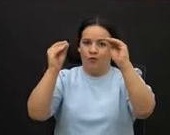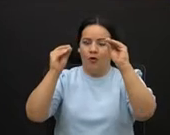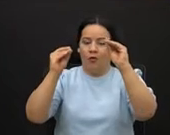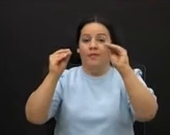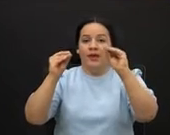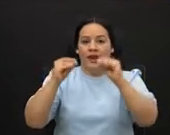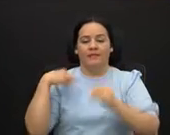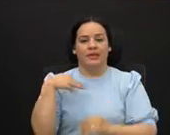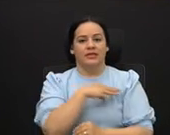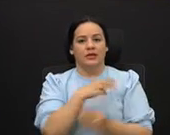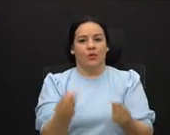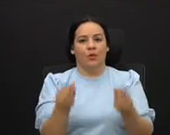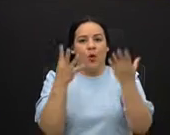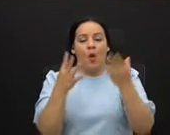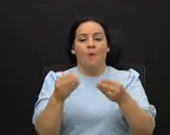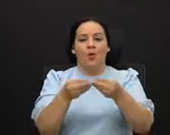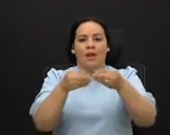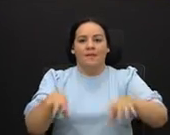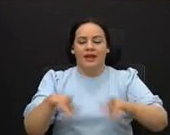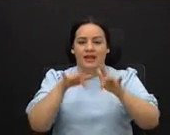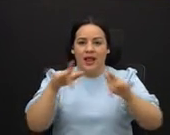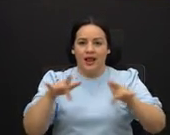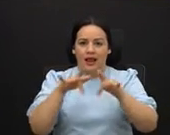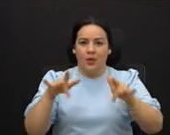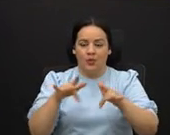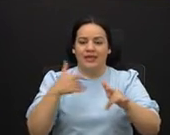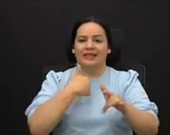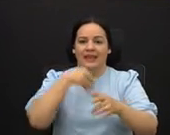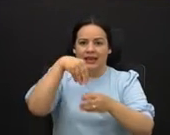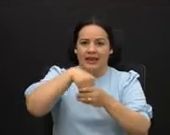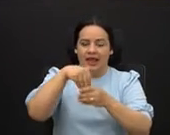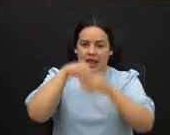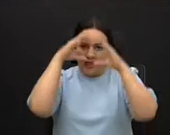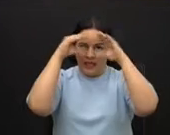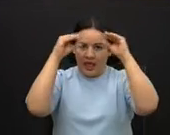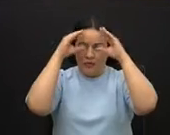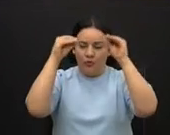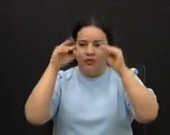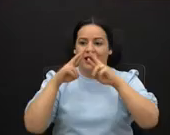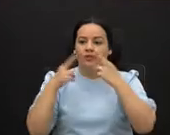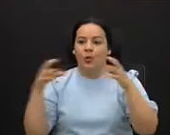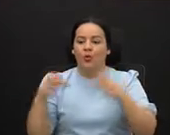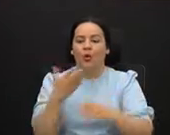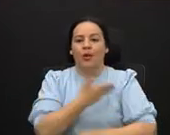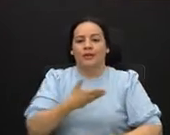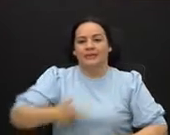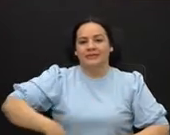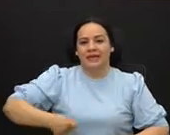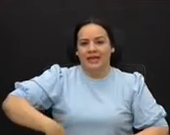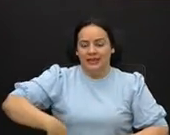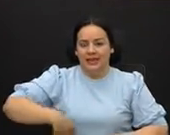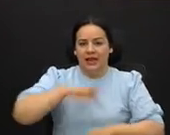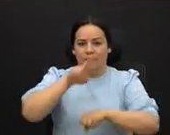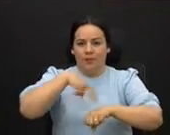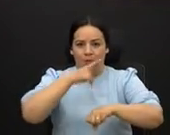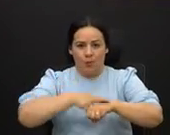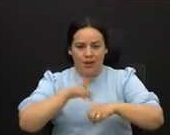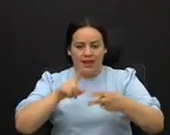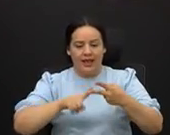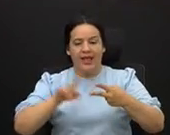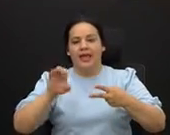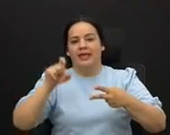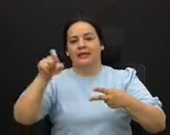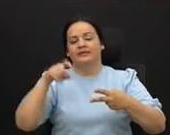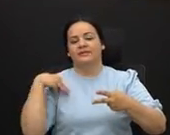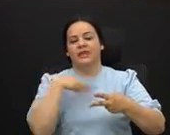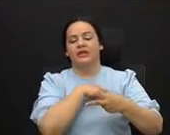del audio que contenía datos sobre la reunión con el presidente de la República, el exministro de la Presidencia, también aquí